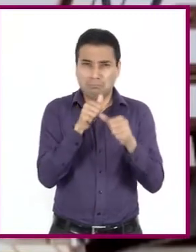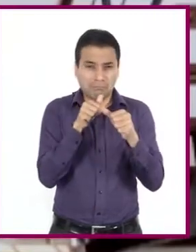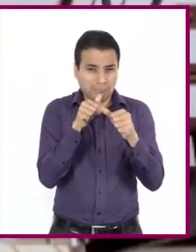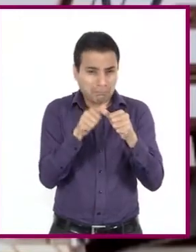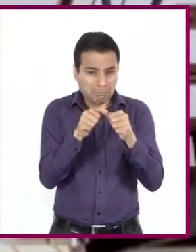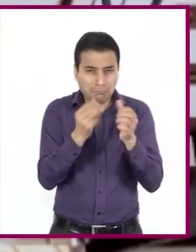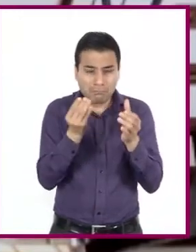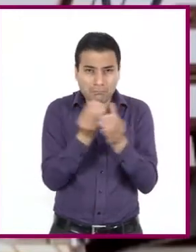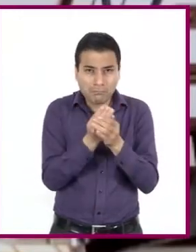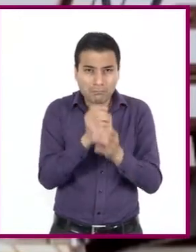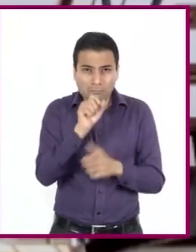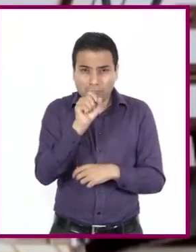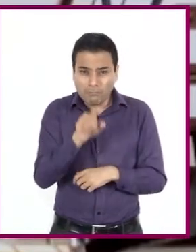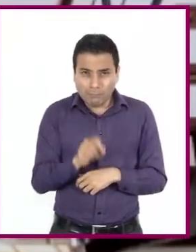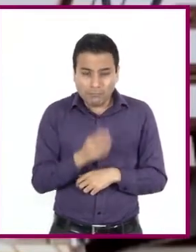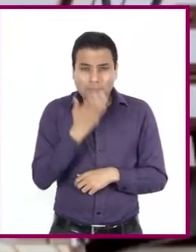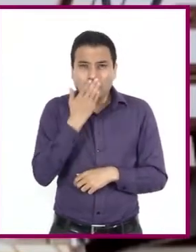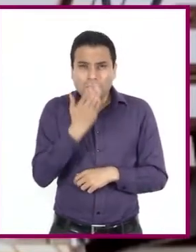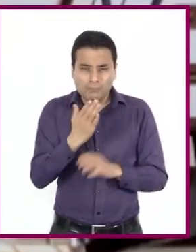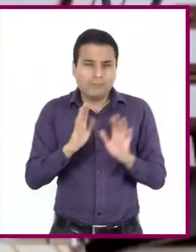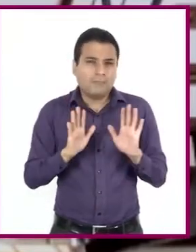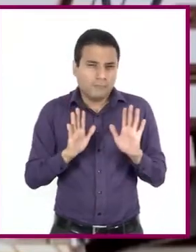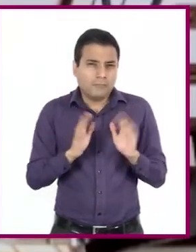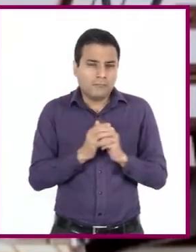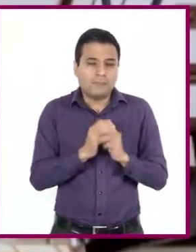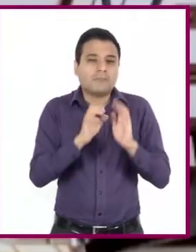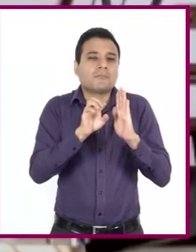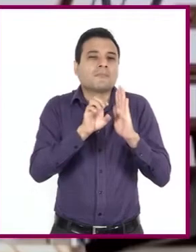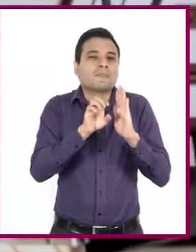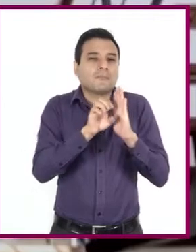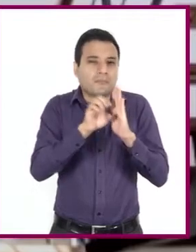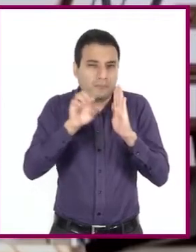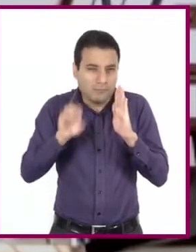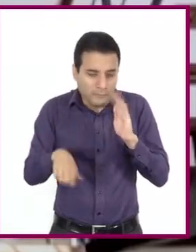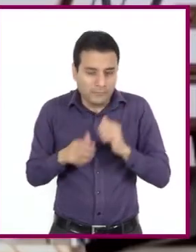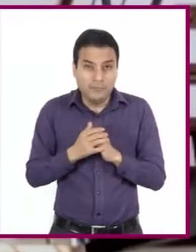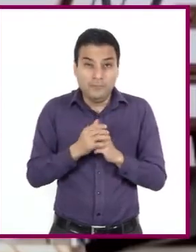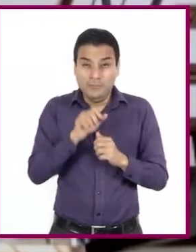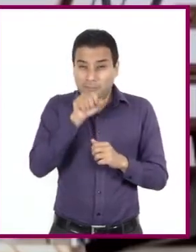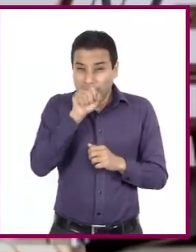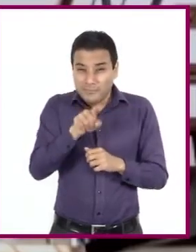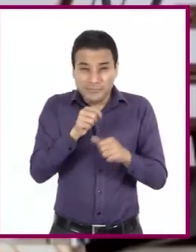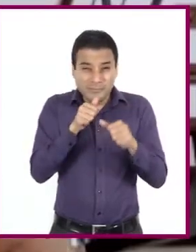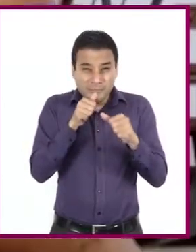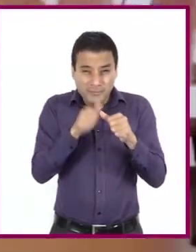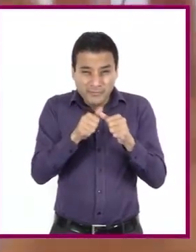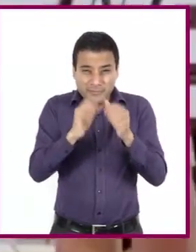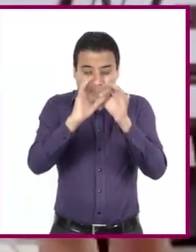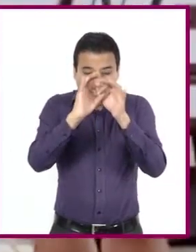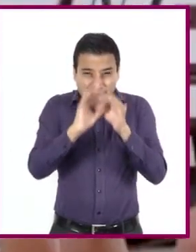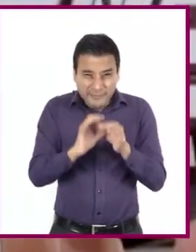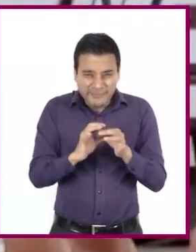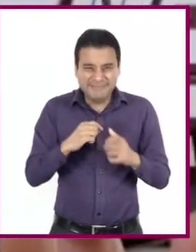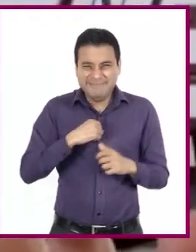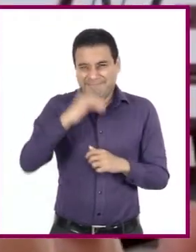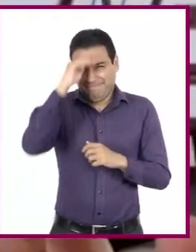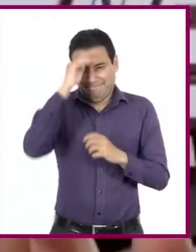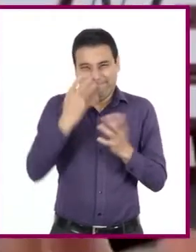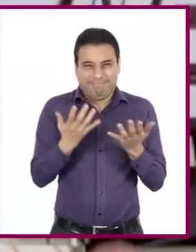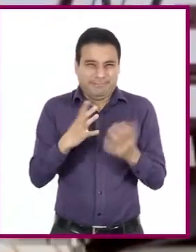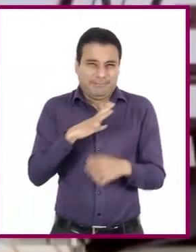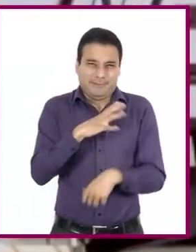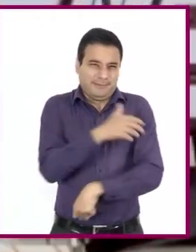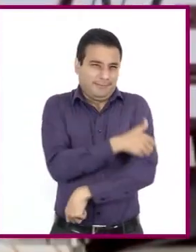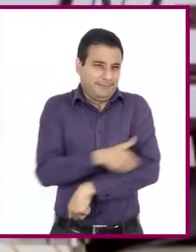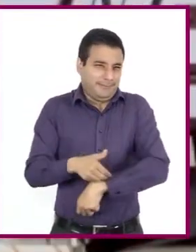letra. Si no, podríamos por contrapartida pensar que si usamos un montón de familias